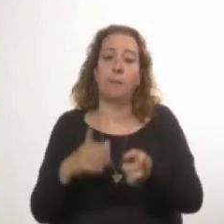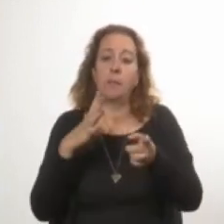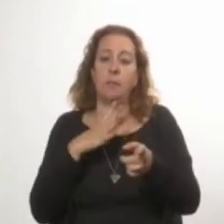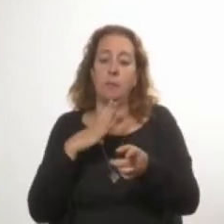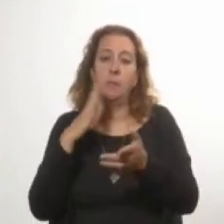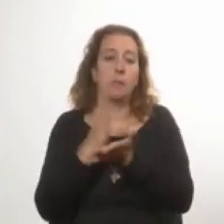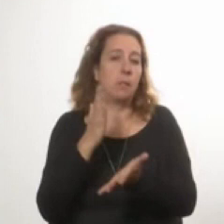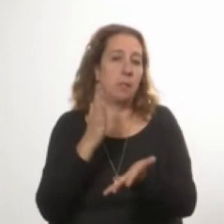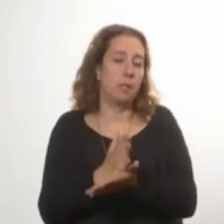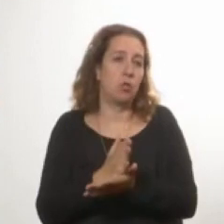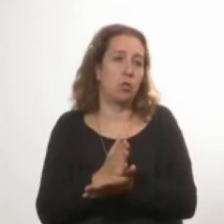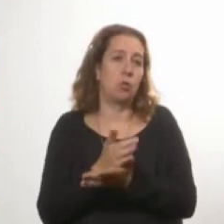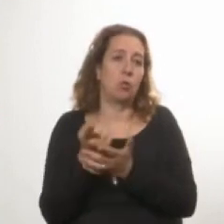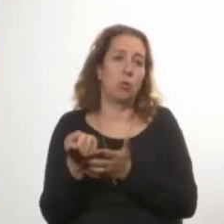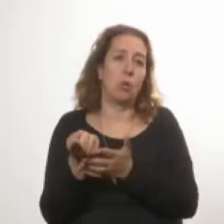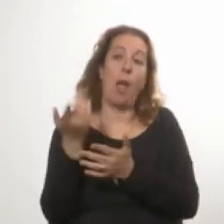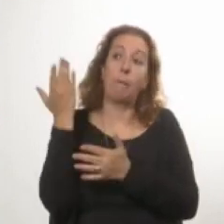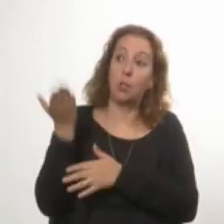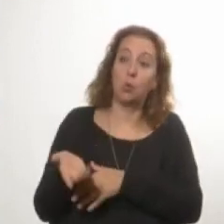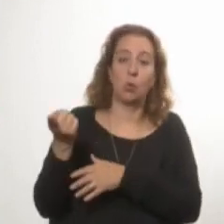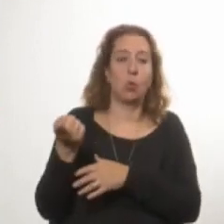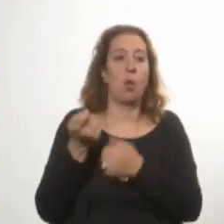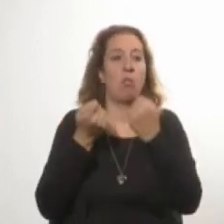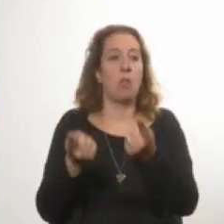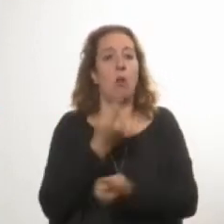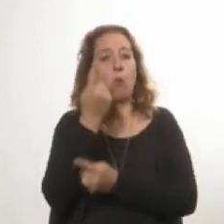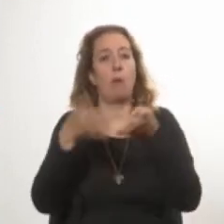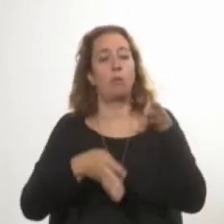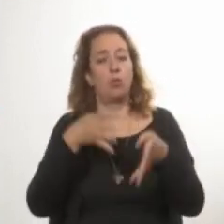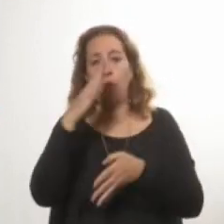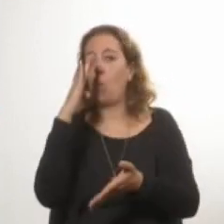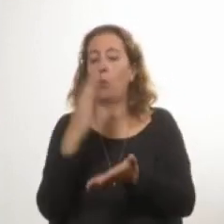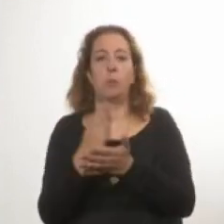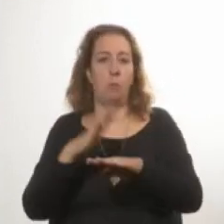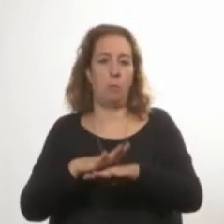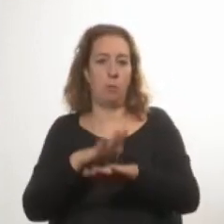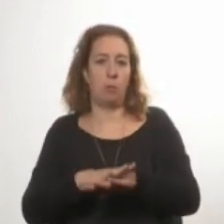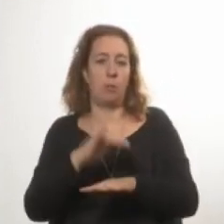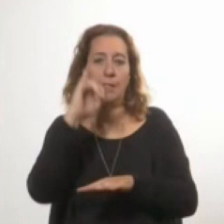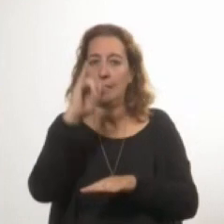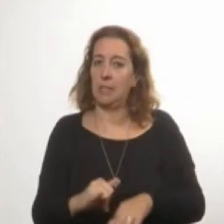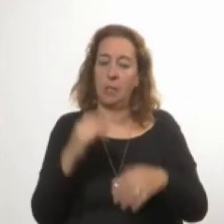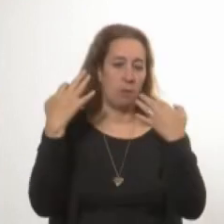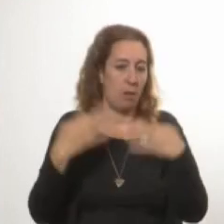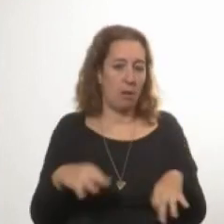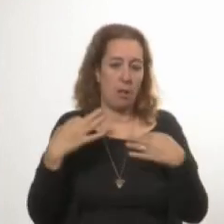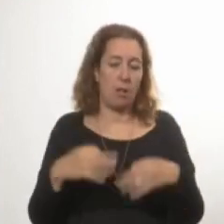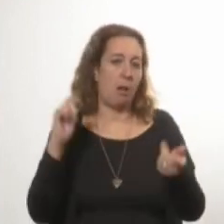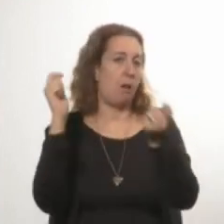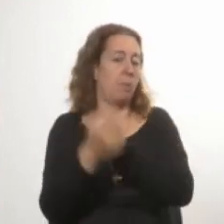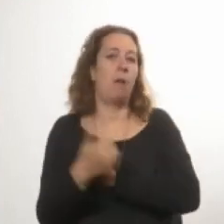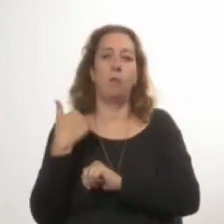nadie a discutir esa actitud son los que le han dado determinadas funciones en los últimos tiempos. Y si hay una realidad que debe ser cambiada y las